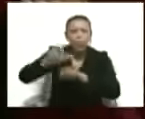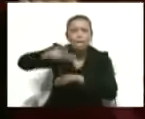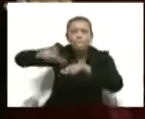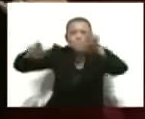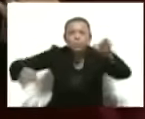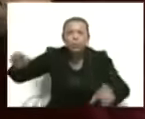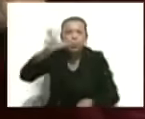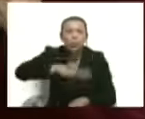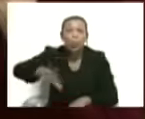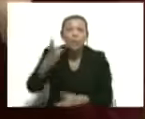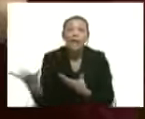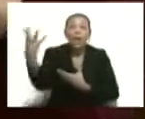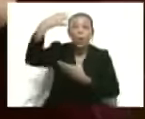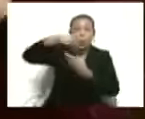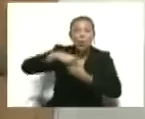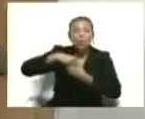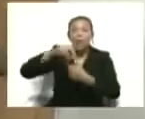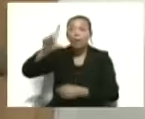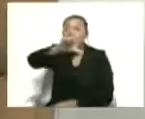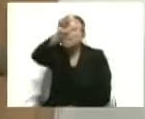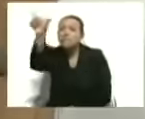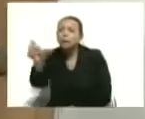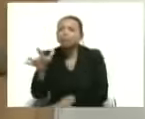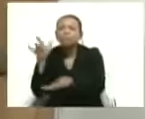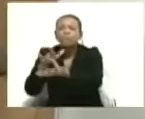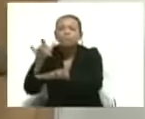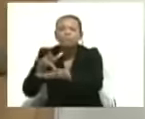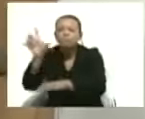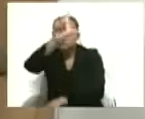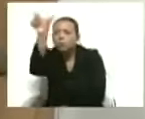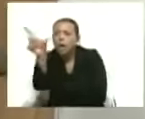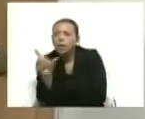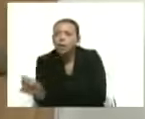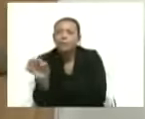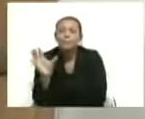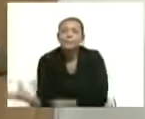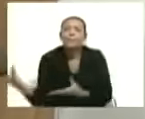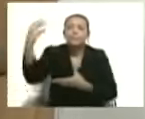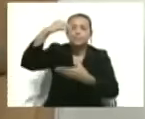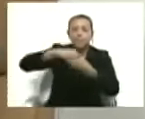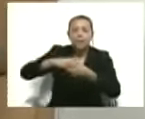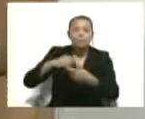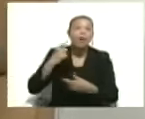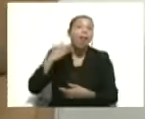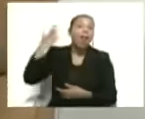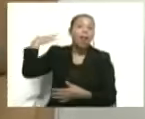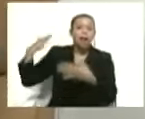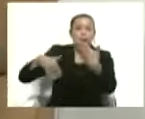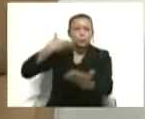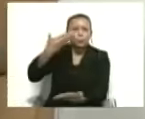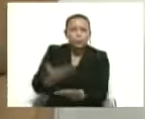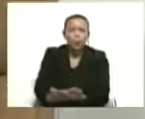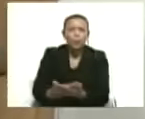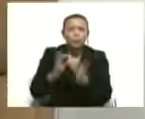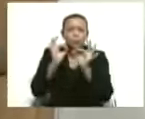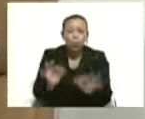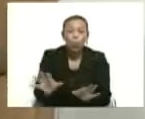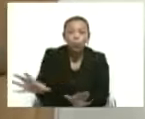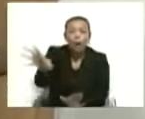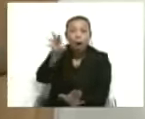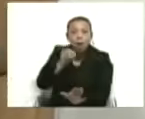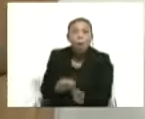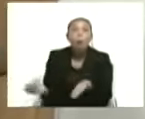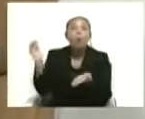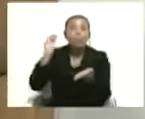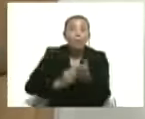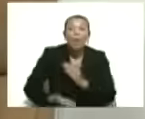patria, incluido el sagradísimo territorio de la Guayana Esequiba, que ha adquirido